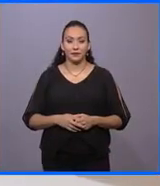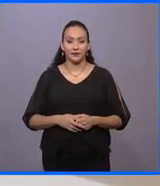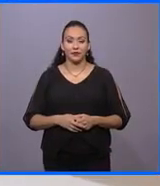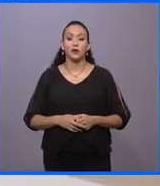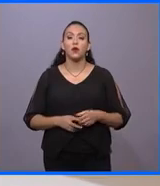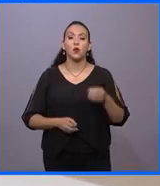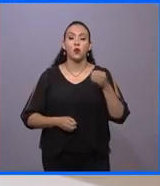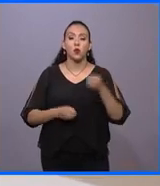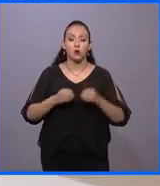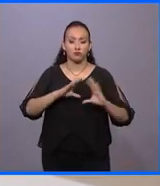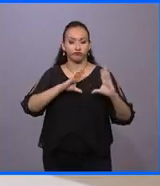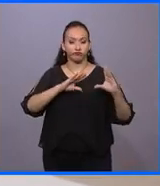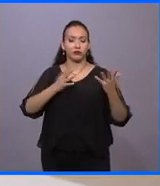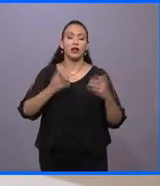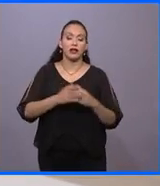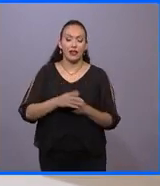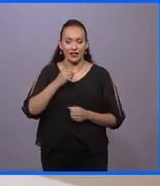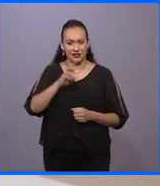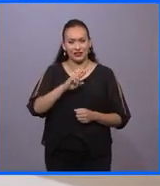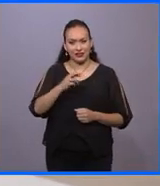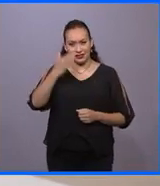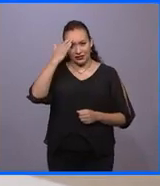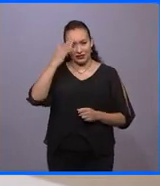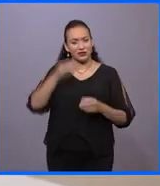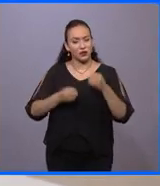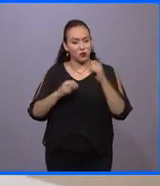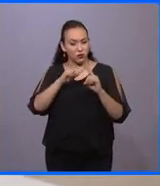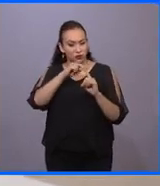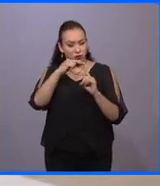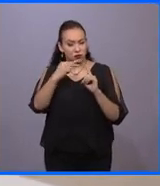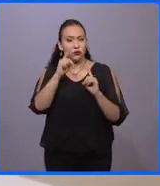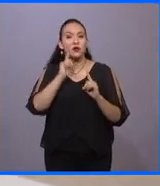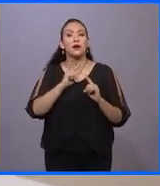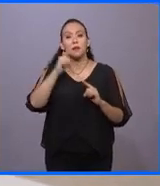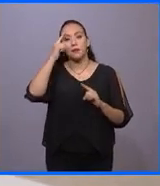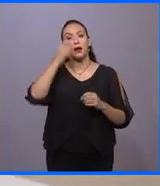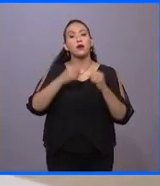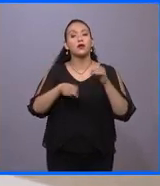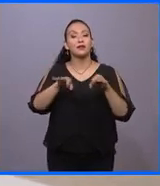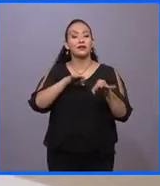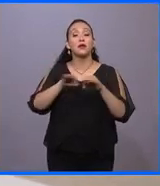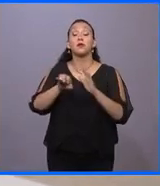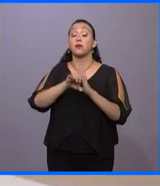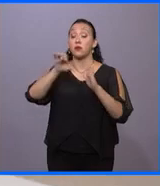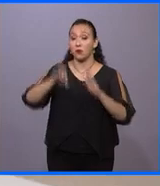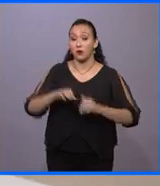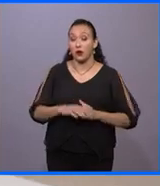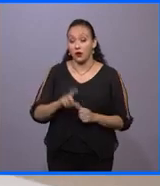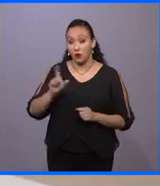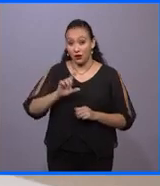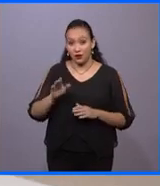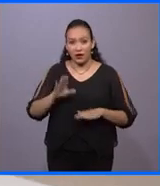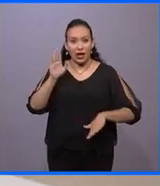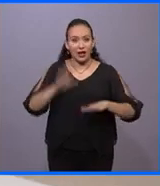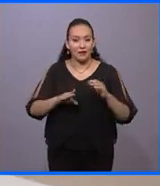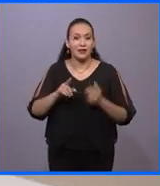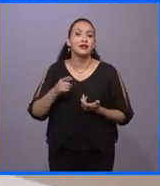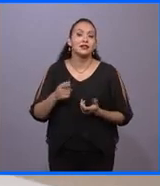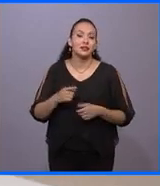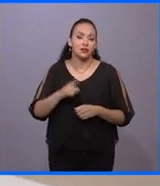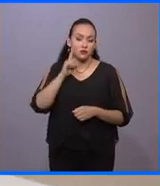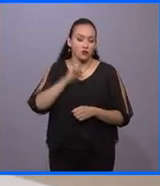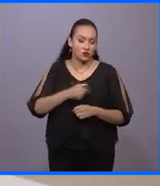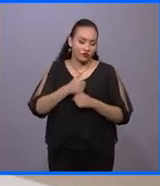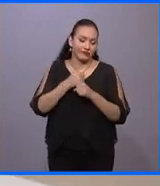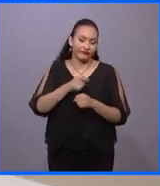Impartidores de justicia reconocieron la importancia de aplicar la perspectiva de género en la justicia laboral, sobre todo cuando las implicadas en el conflicto